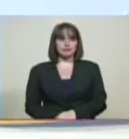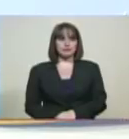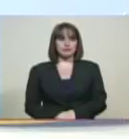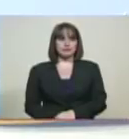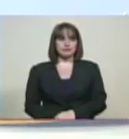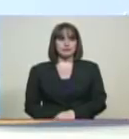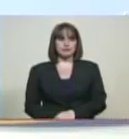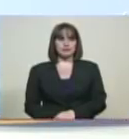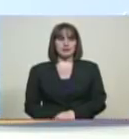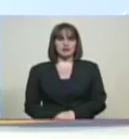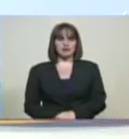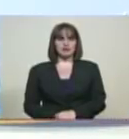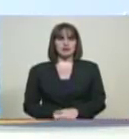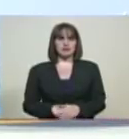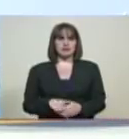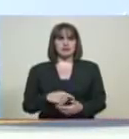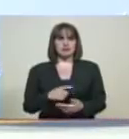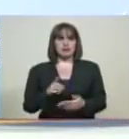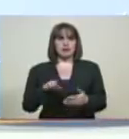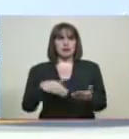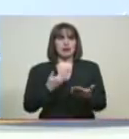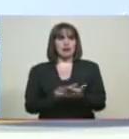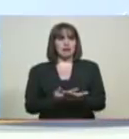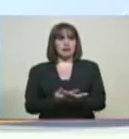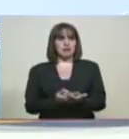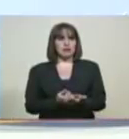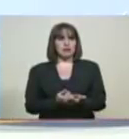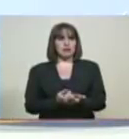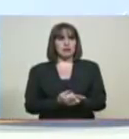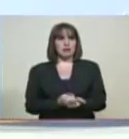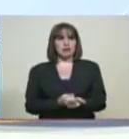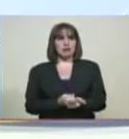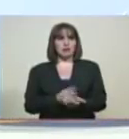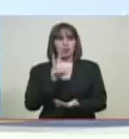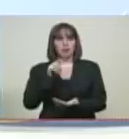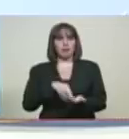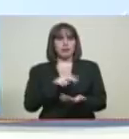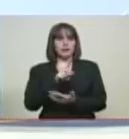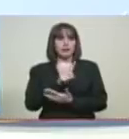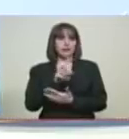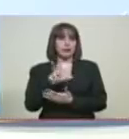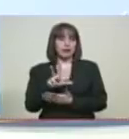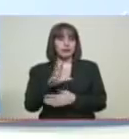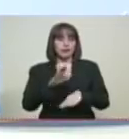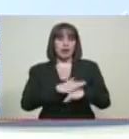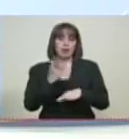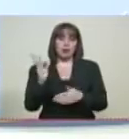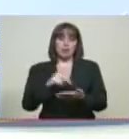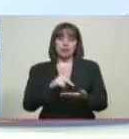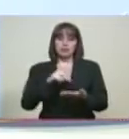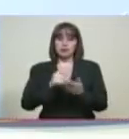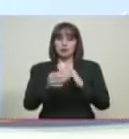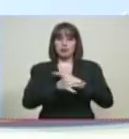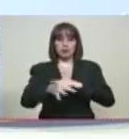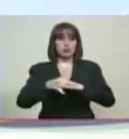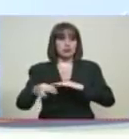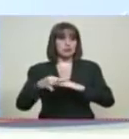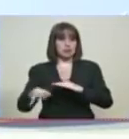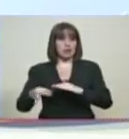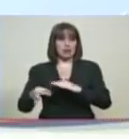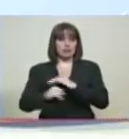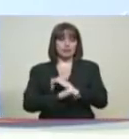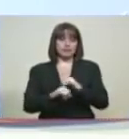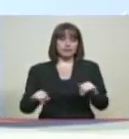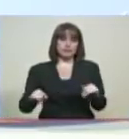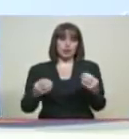diciembre 2013 hasta ahí llegó porque la participación municipal de diciembre del 2013 fue una